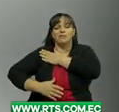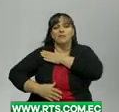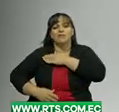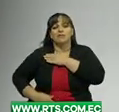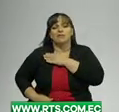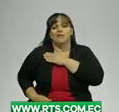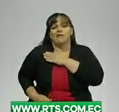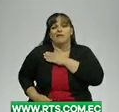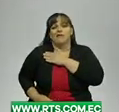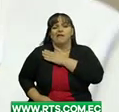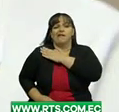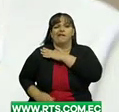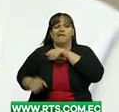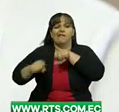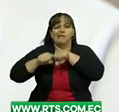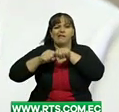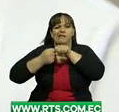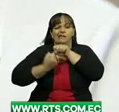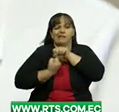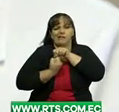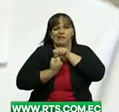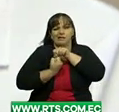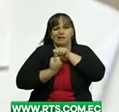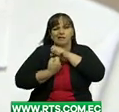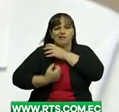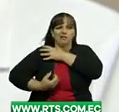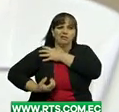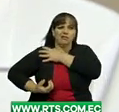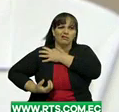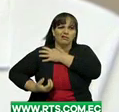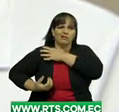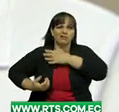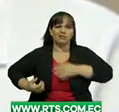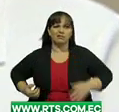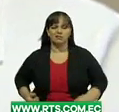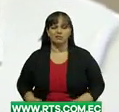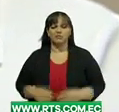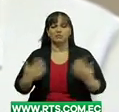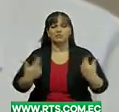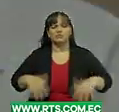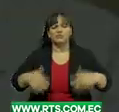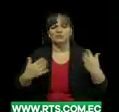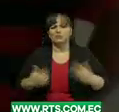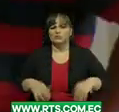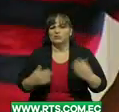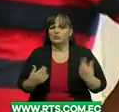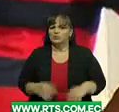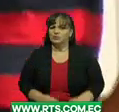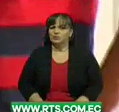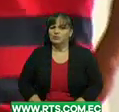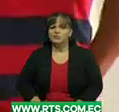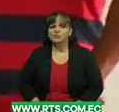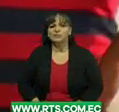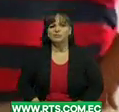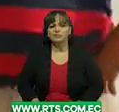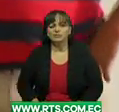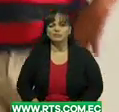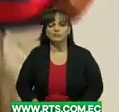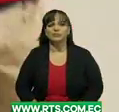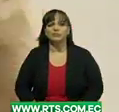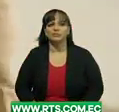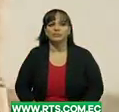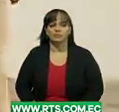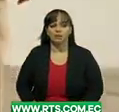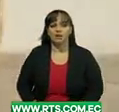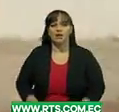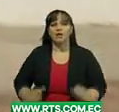superiores, costales. El estado del paciente es extremadamente grave. Sus familiares permanecen en los